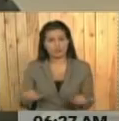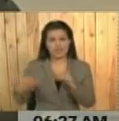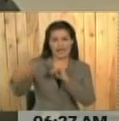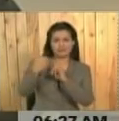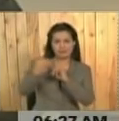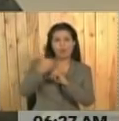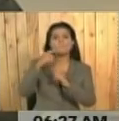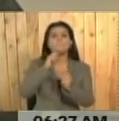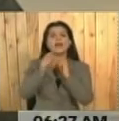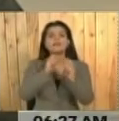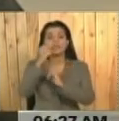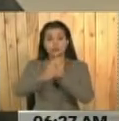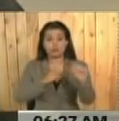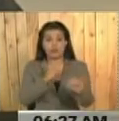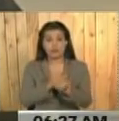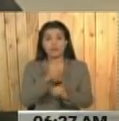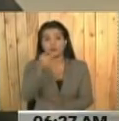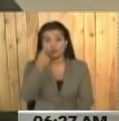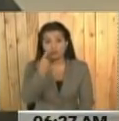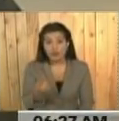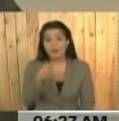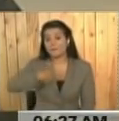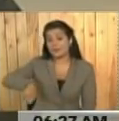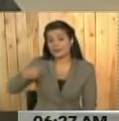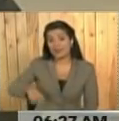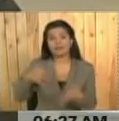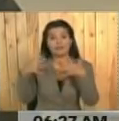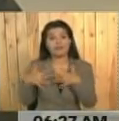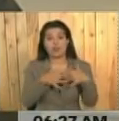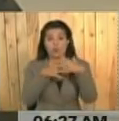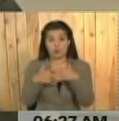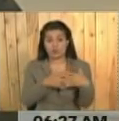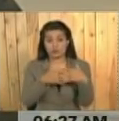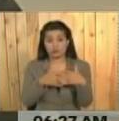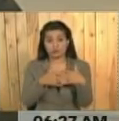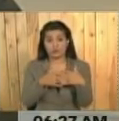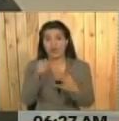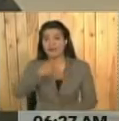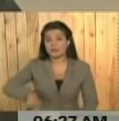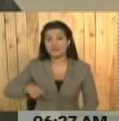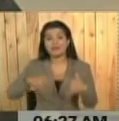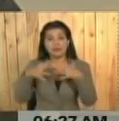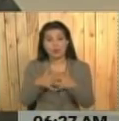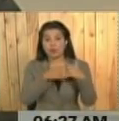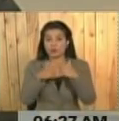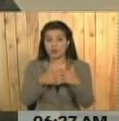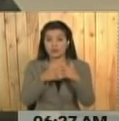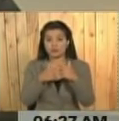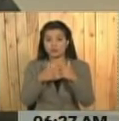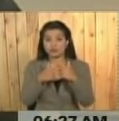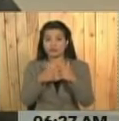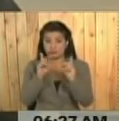internacional cuando tú ves que el propio presidente de los Estados Unidos en una en una intromisión sin precedentes diga que